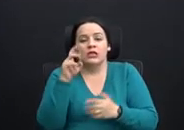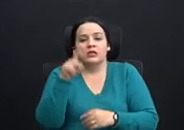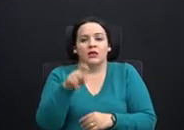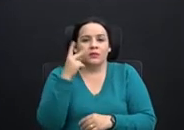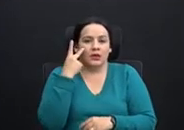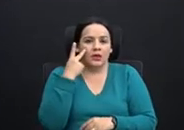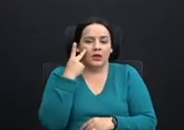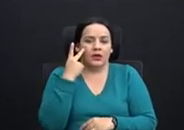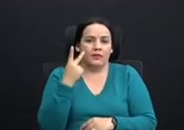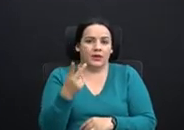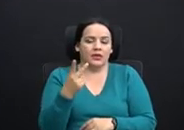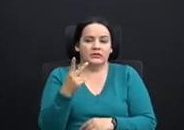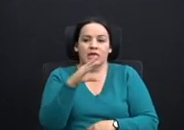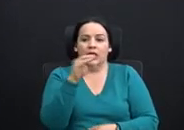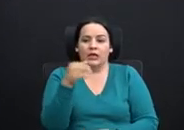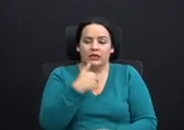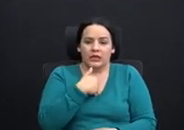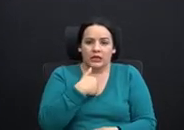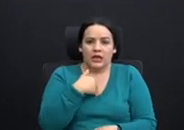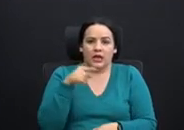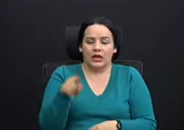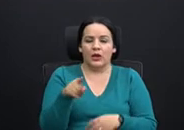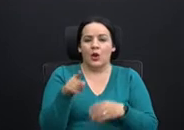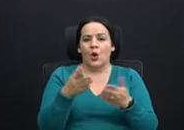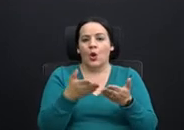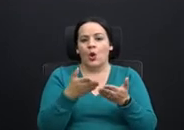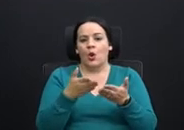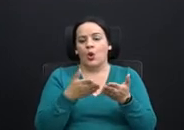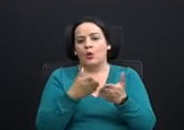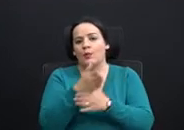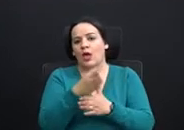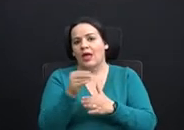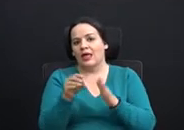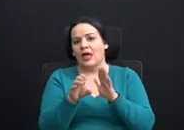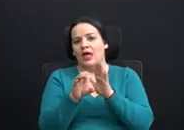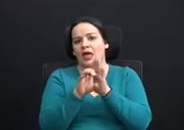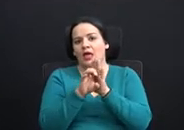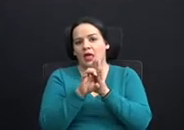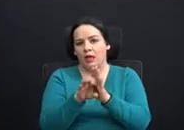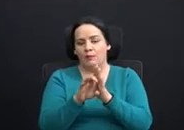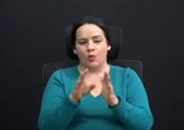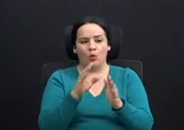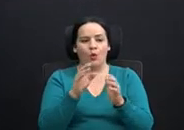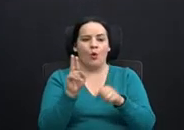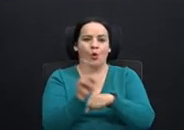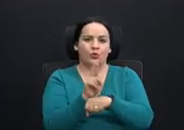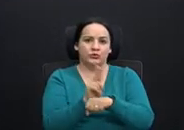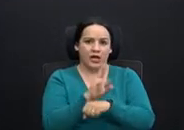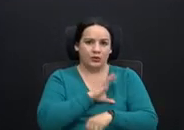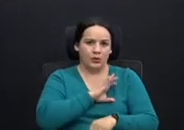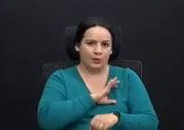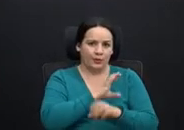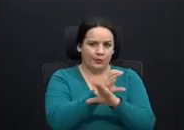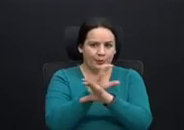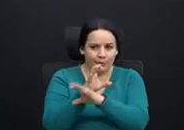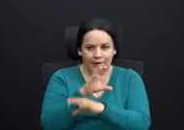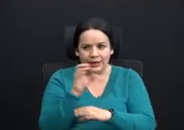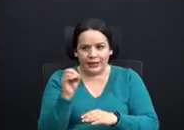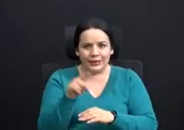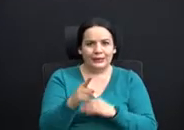tener los medios a través de salvaguardas y técnicas para que cualquier daño sea reparado